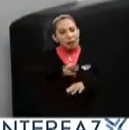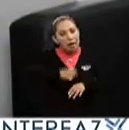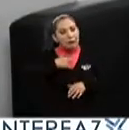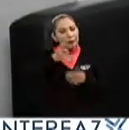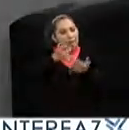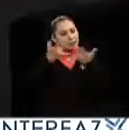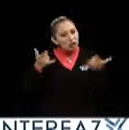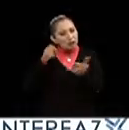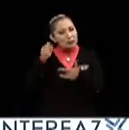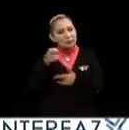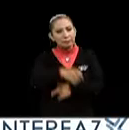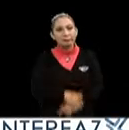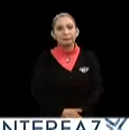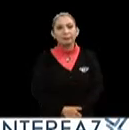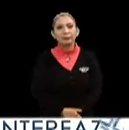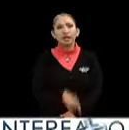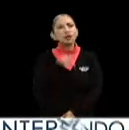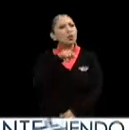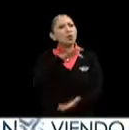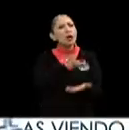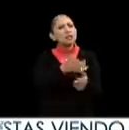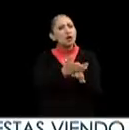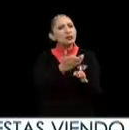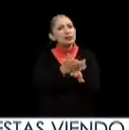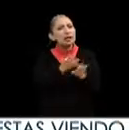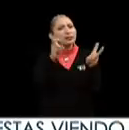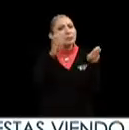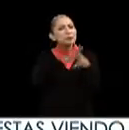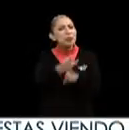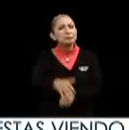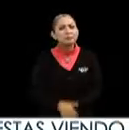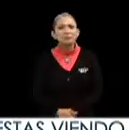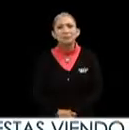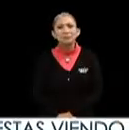digamos, de las historias. ¿Qué lees actualmente?